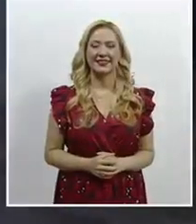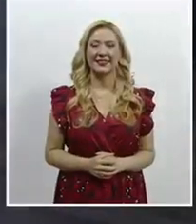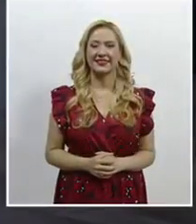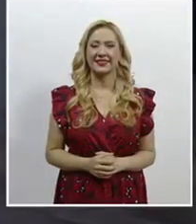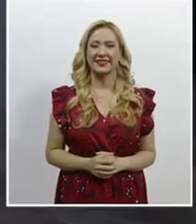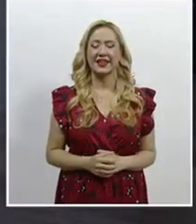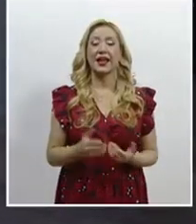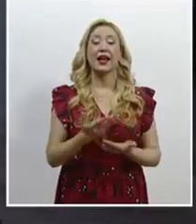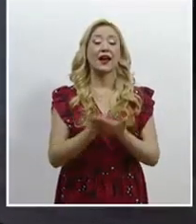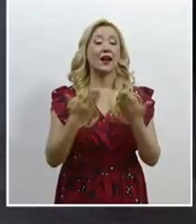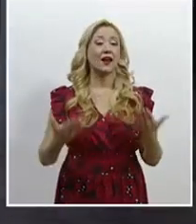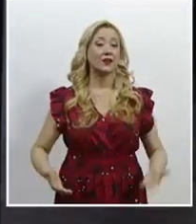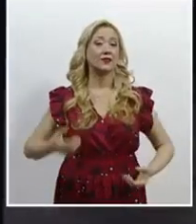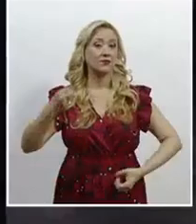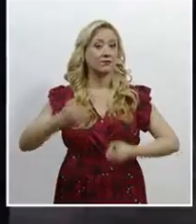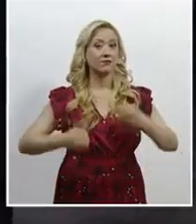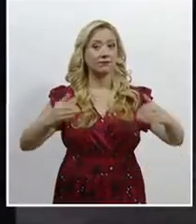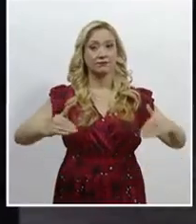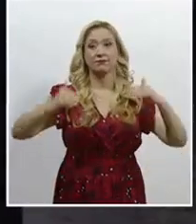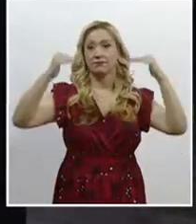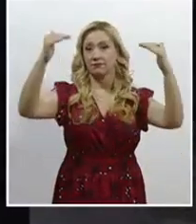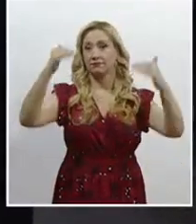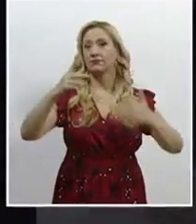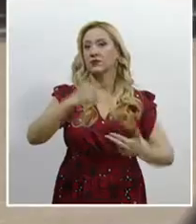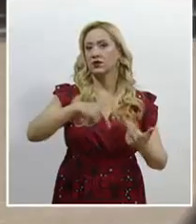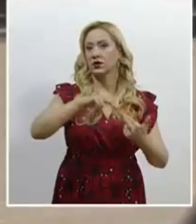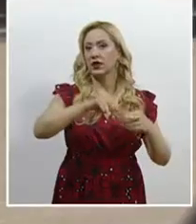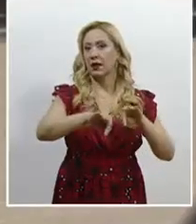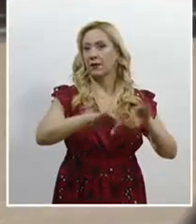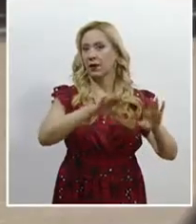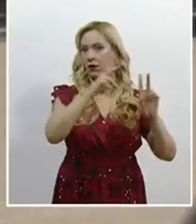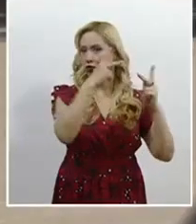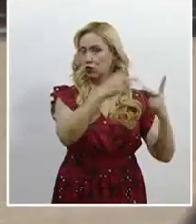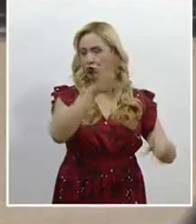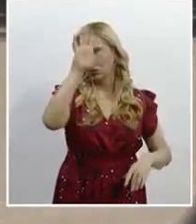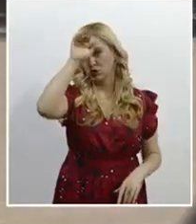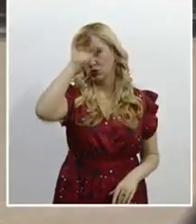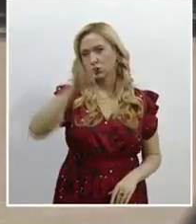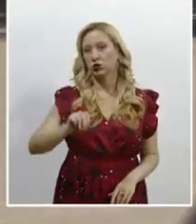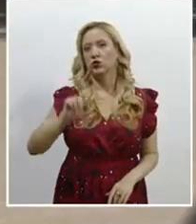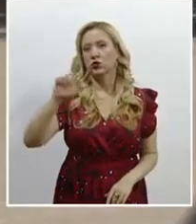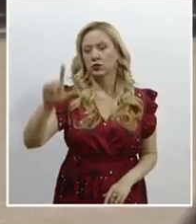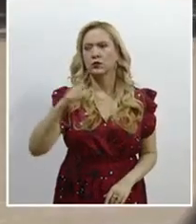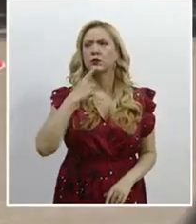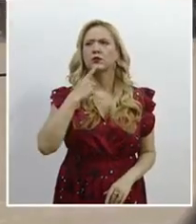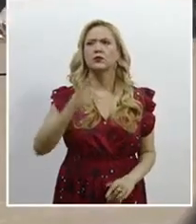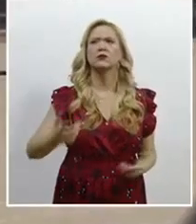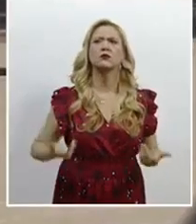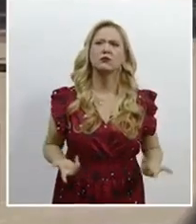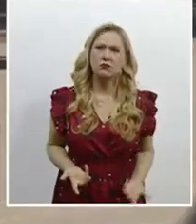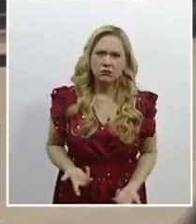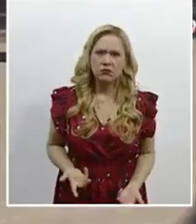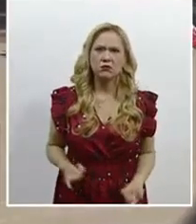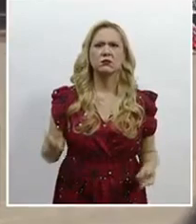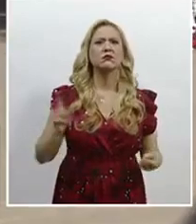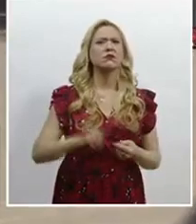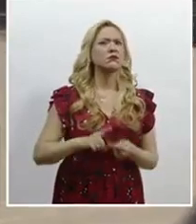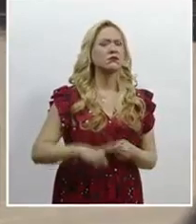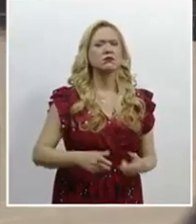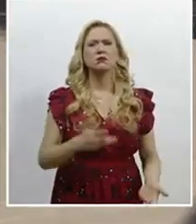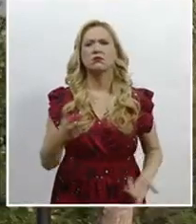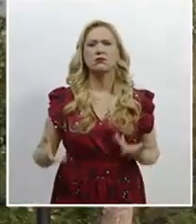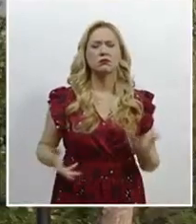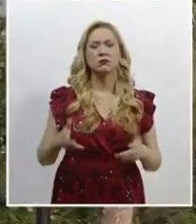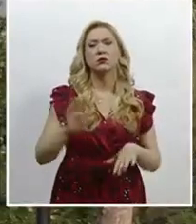Y el Pleno Regional en materia de trabajo de la región Centro-Norte, con residencia en Monterrey, Nuevo León, determinó que la competencia para conceder un